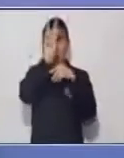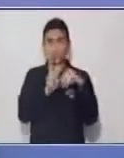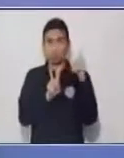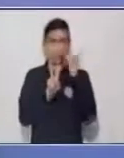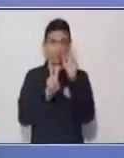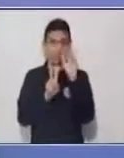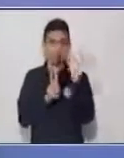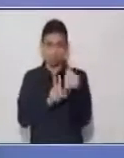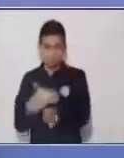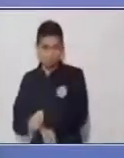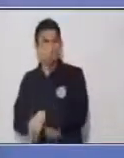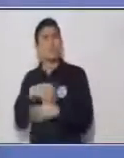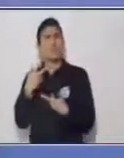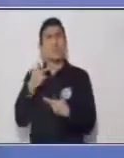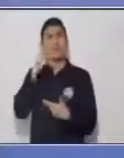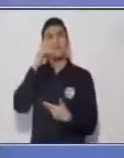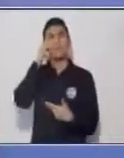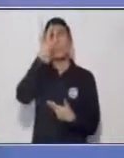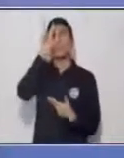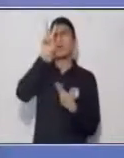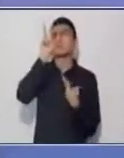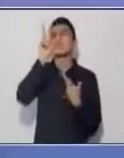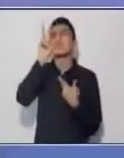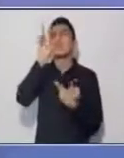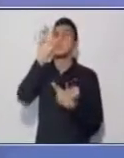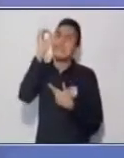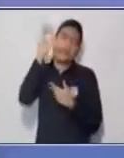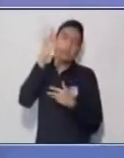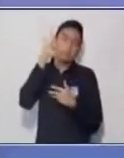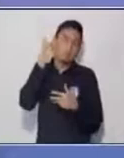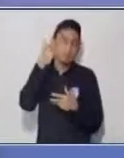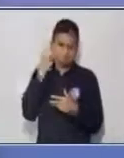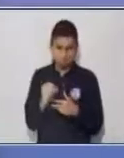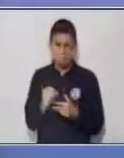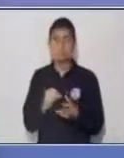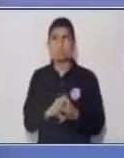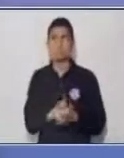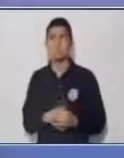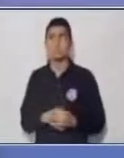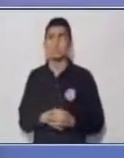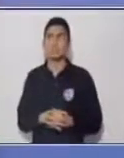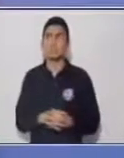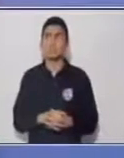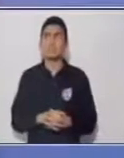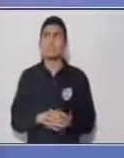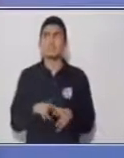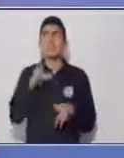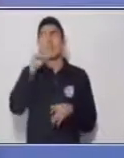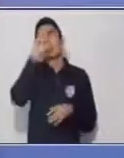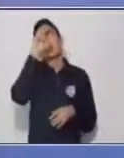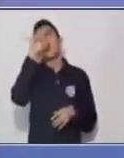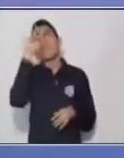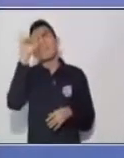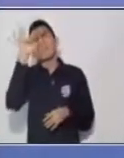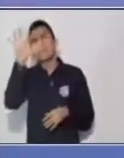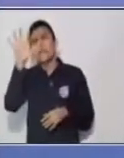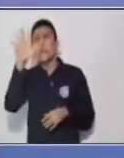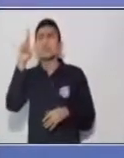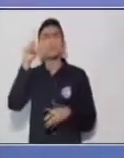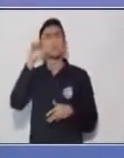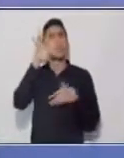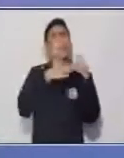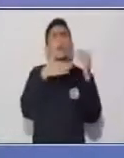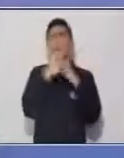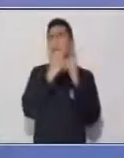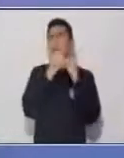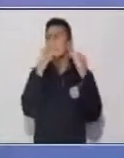en la respuesta, porque la derivada de 2 es 0. La derivada de menos 2 es 0. La derivada de 5 es 0. La derivada de